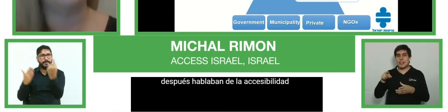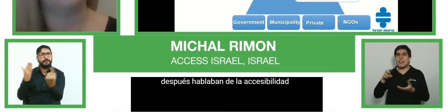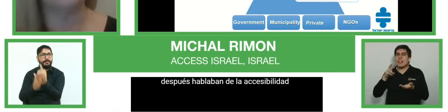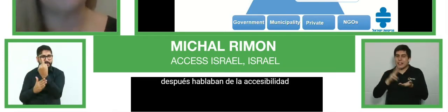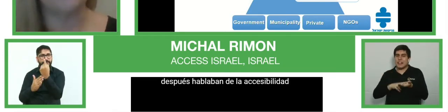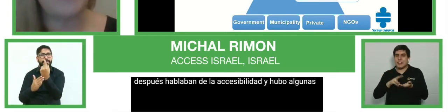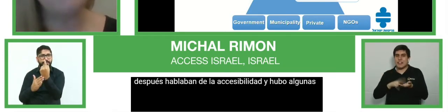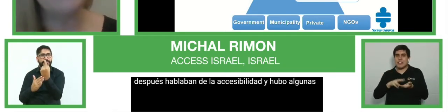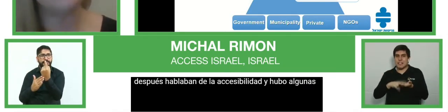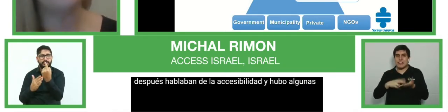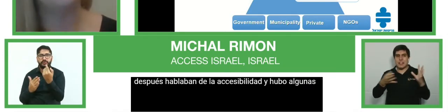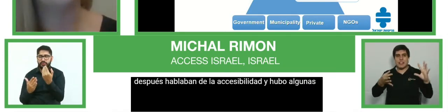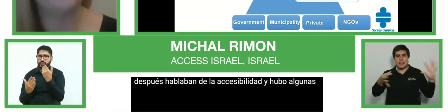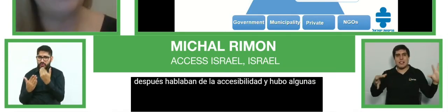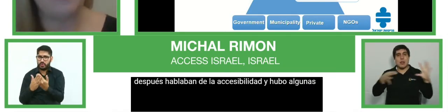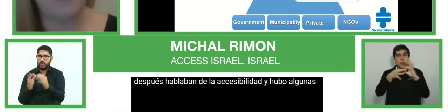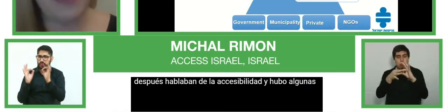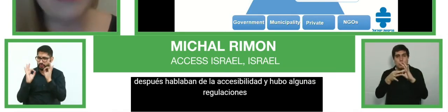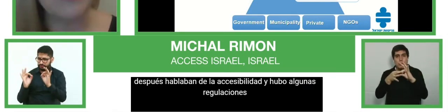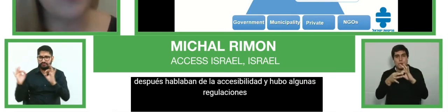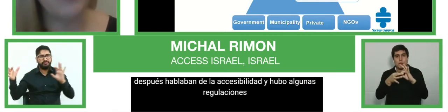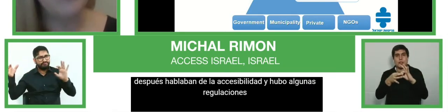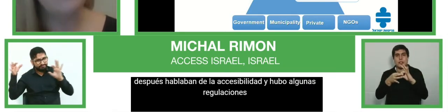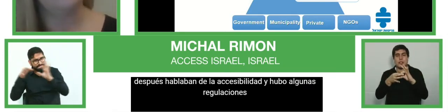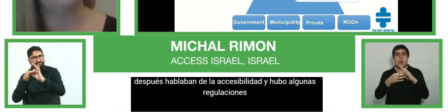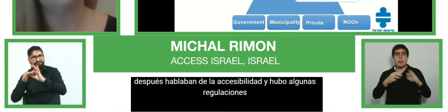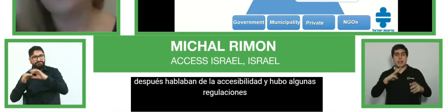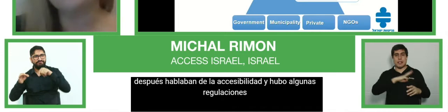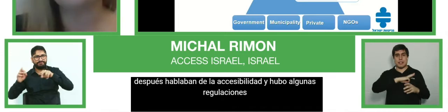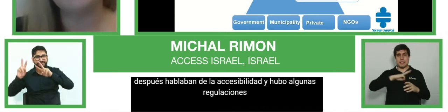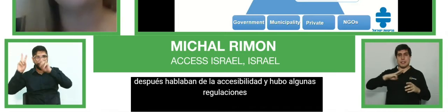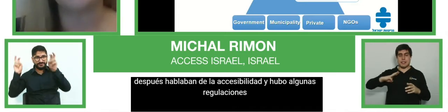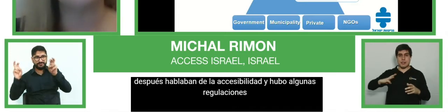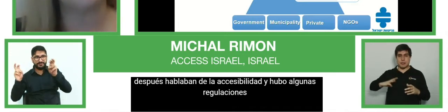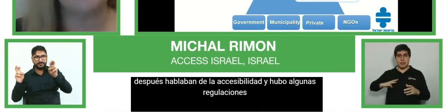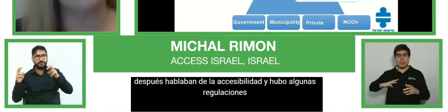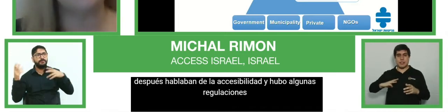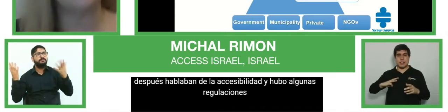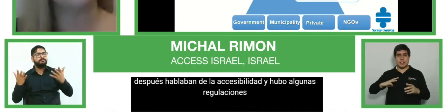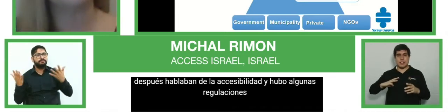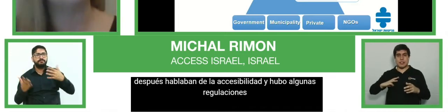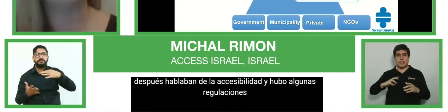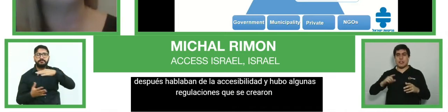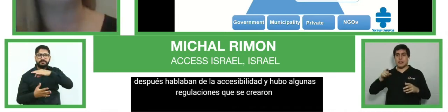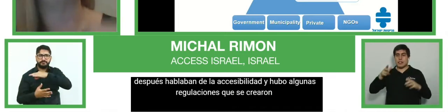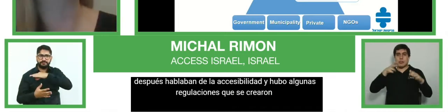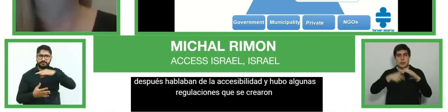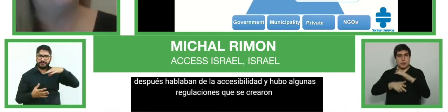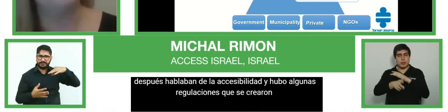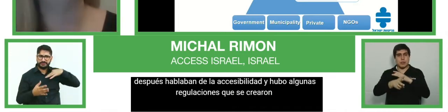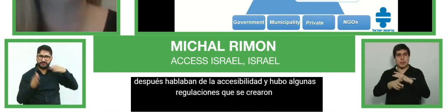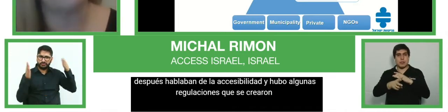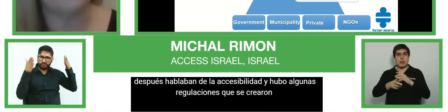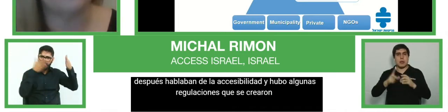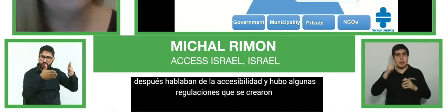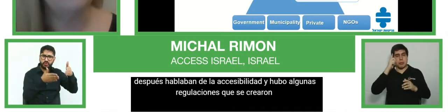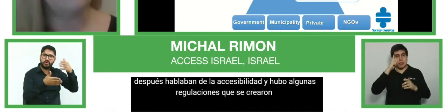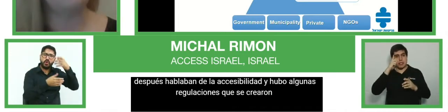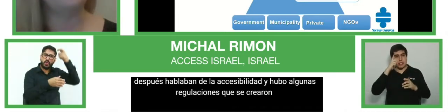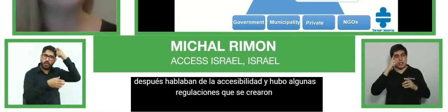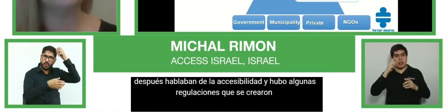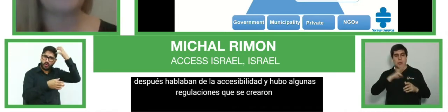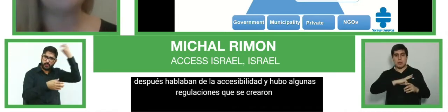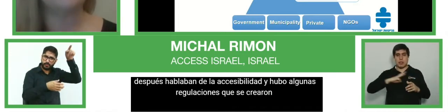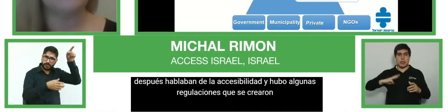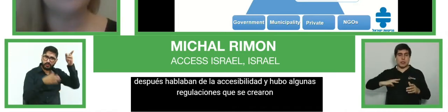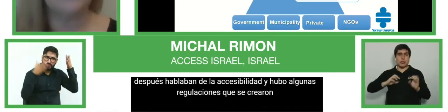una sincronización para que el ministerio iba a tener accesibilidad, incluyendo algunos otros ministerios como el